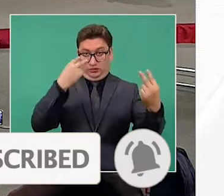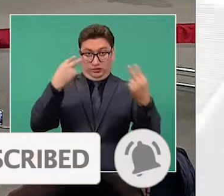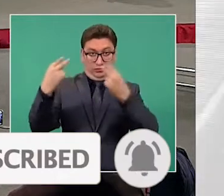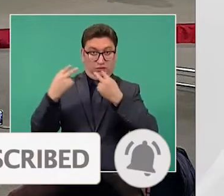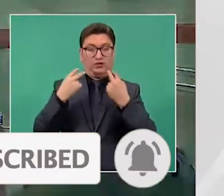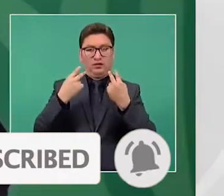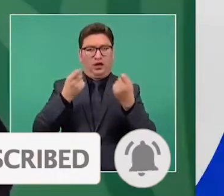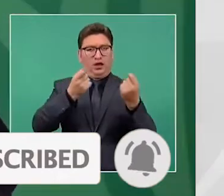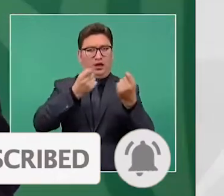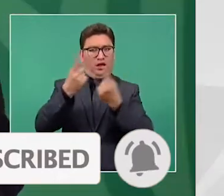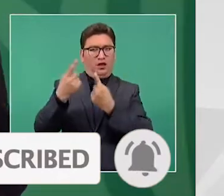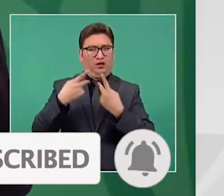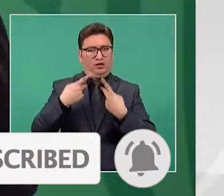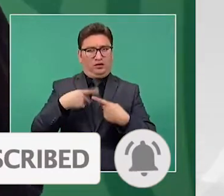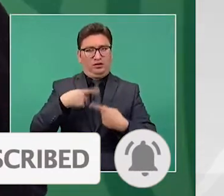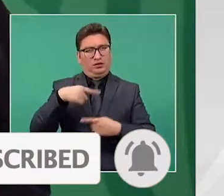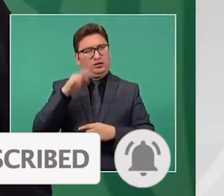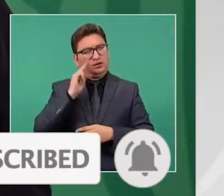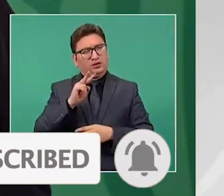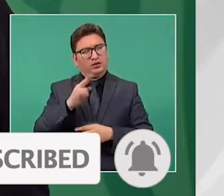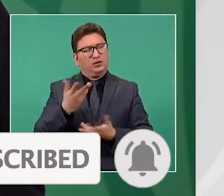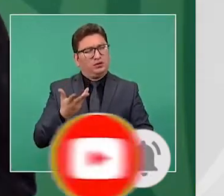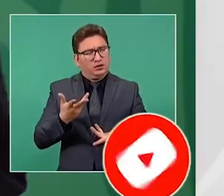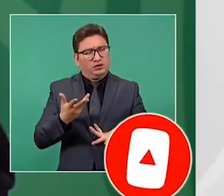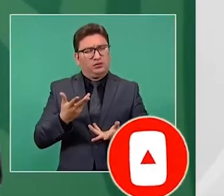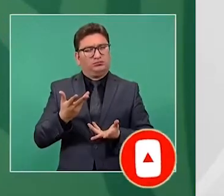es gente muy